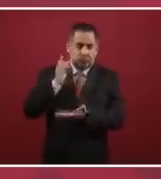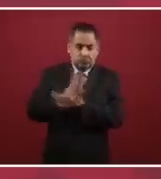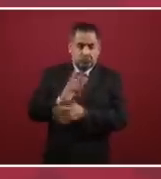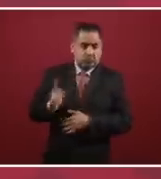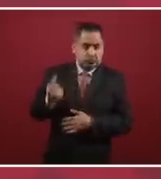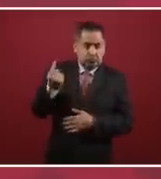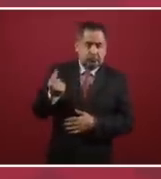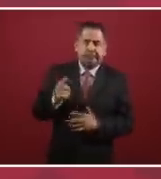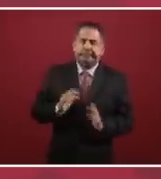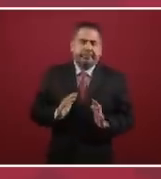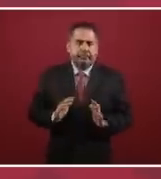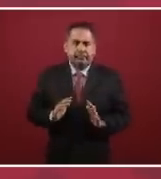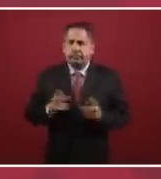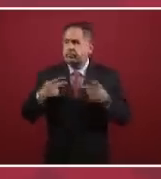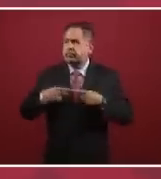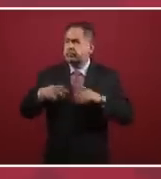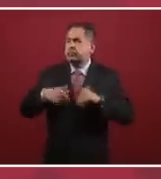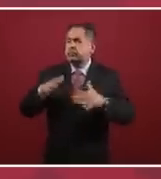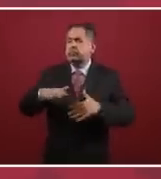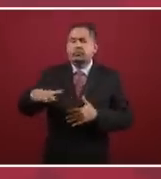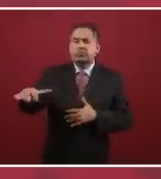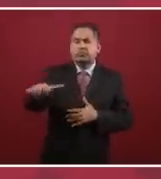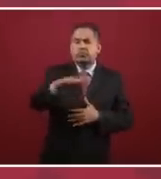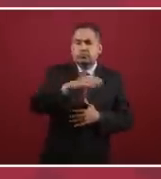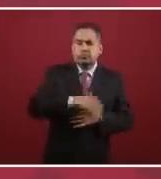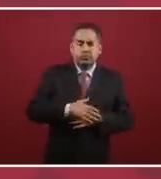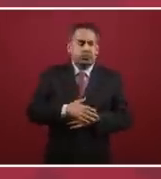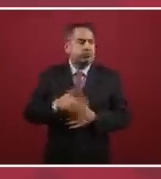Es mandar obedeciendo.